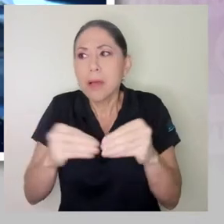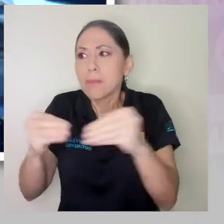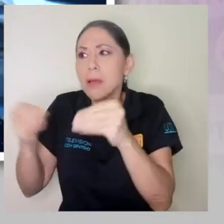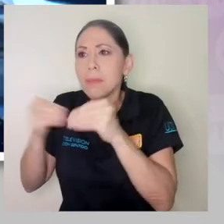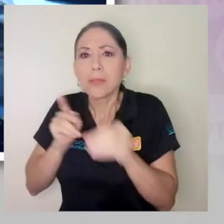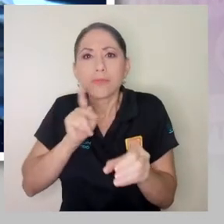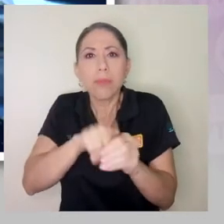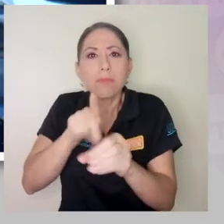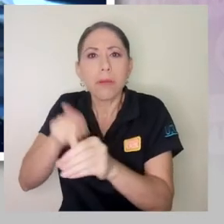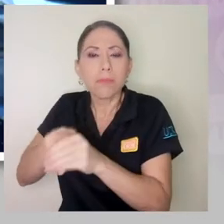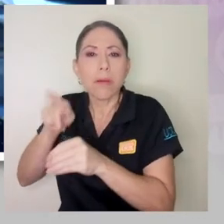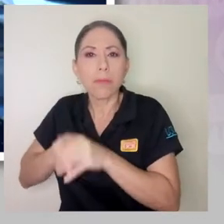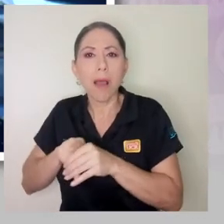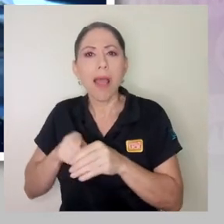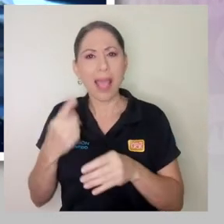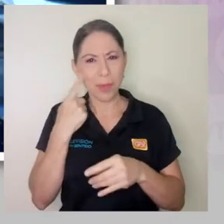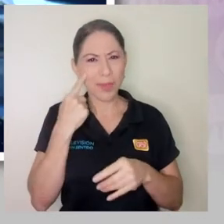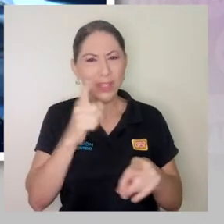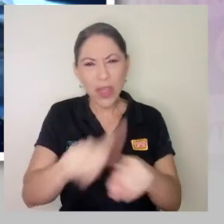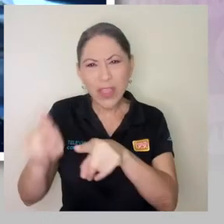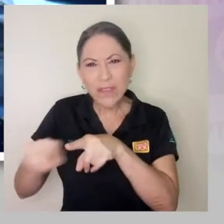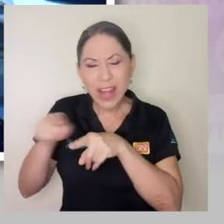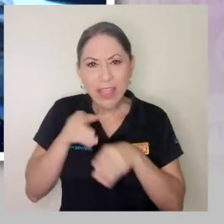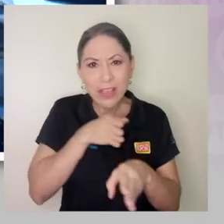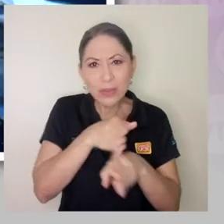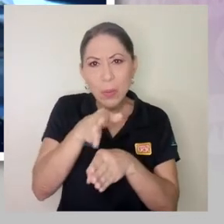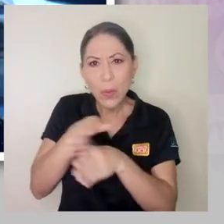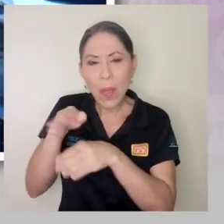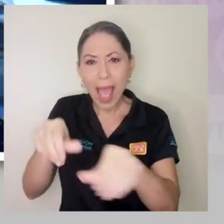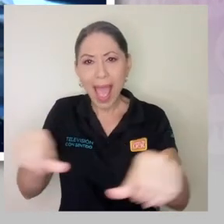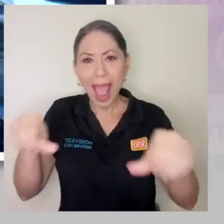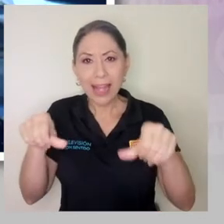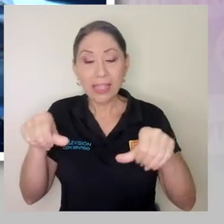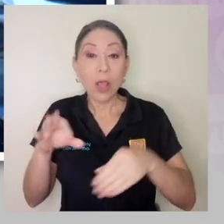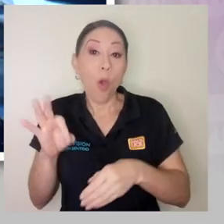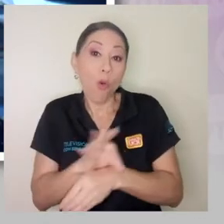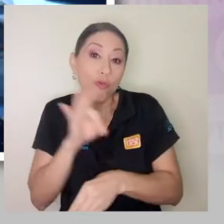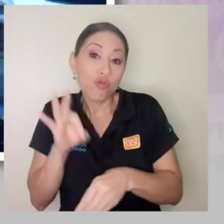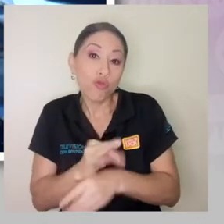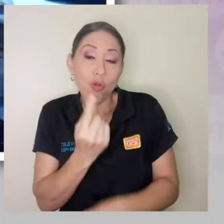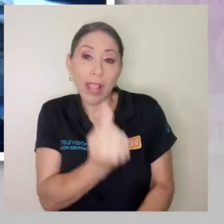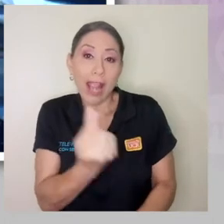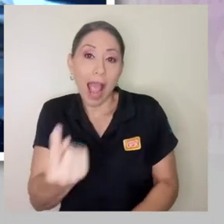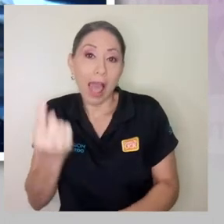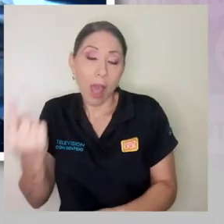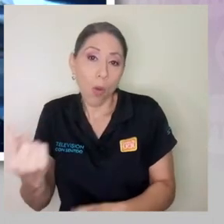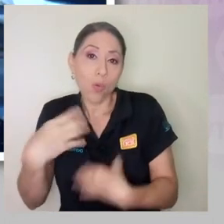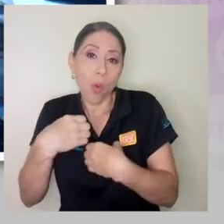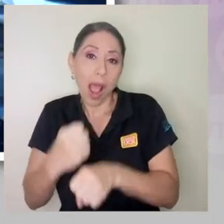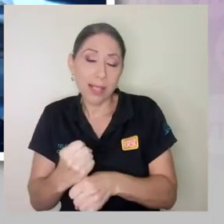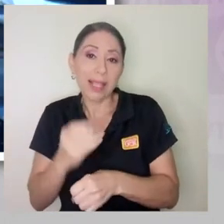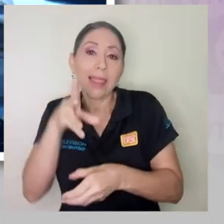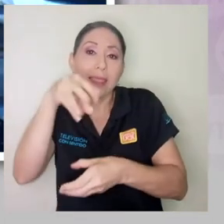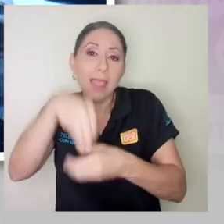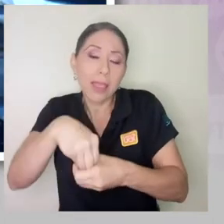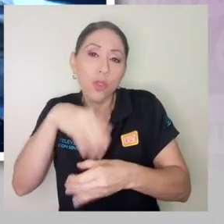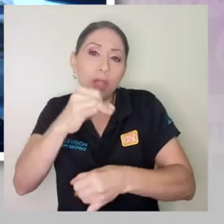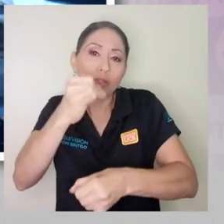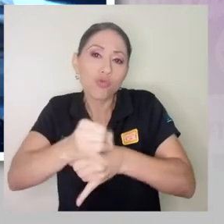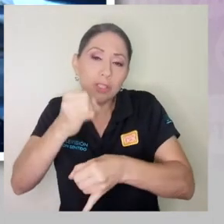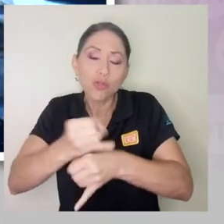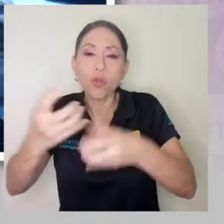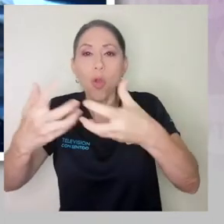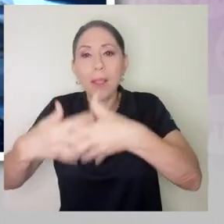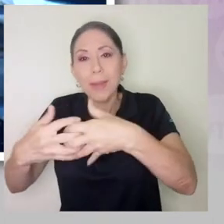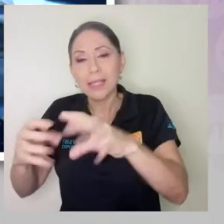ramas profesionales o desde la función que cada uno desarrolla en su institución o en su empresa o en su organización, se percibe